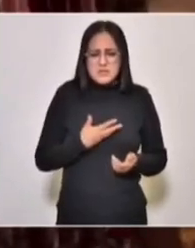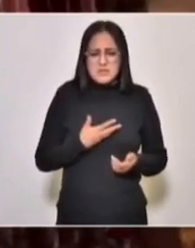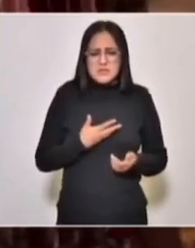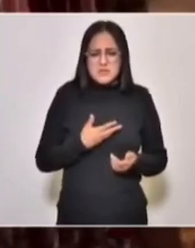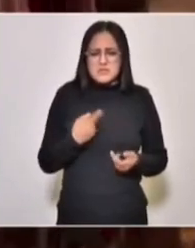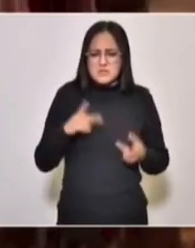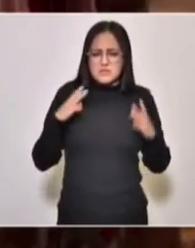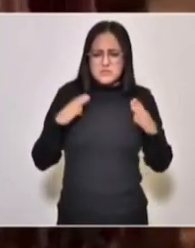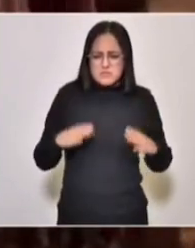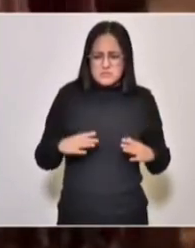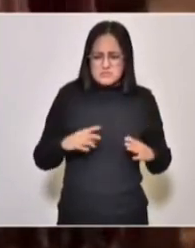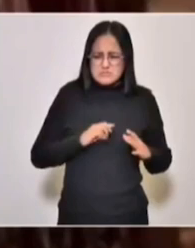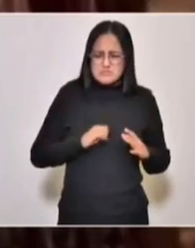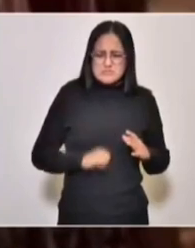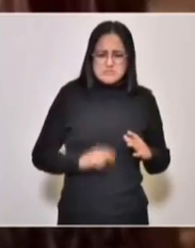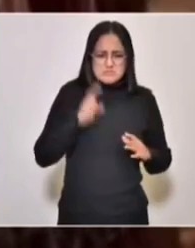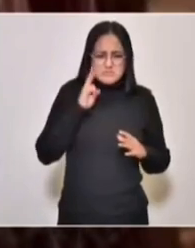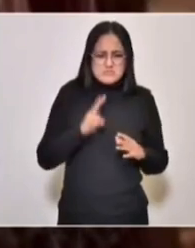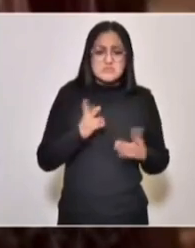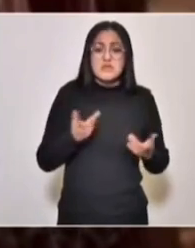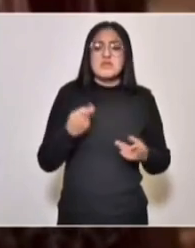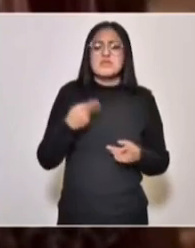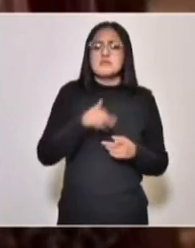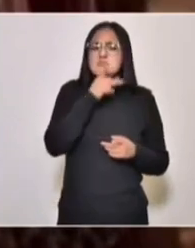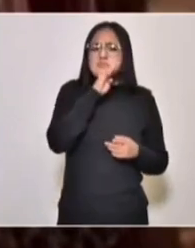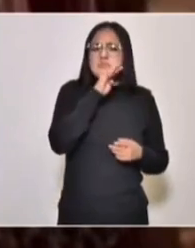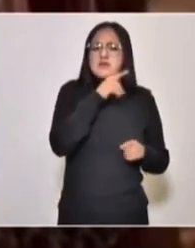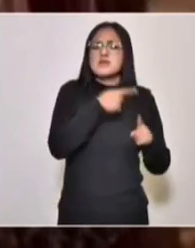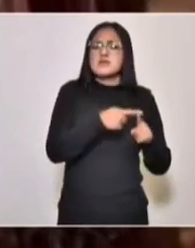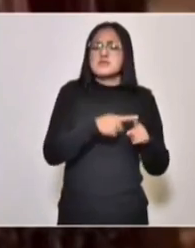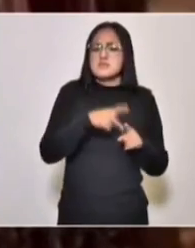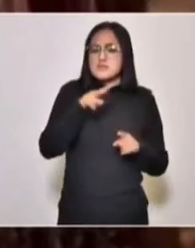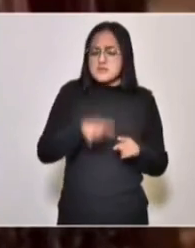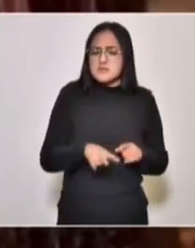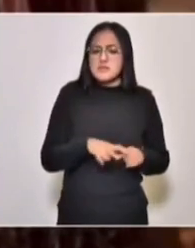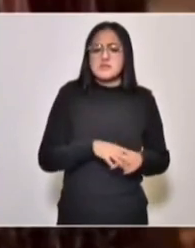cuerpecito, quiénes son sus padres,